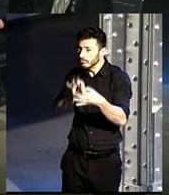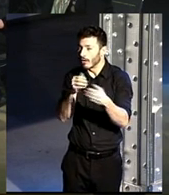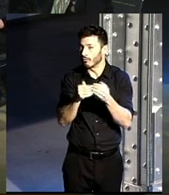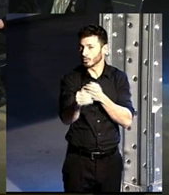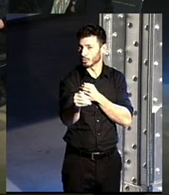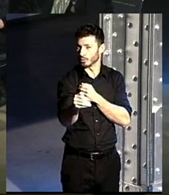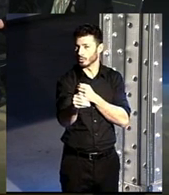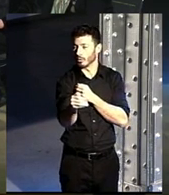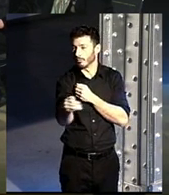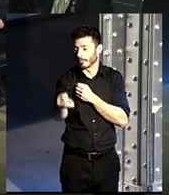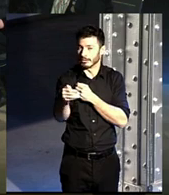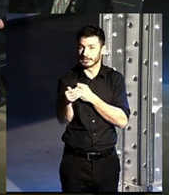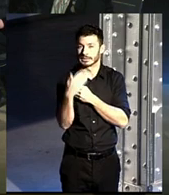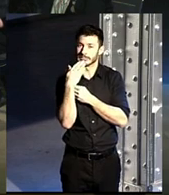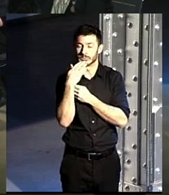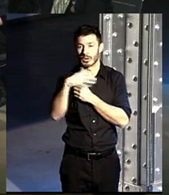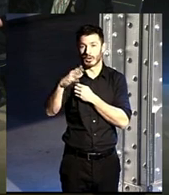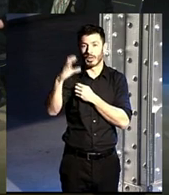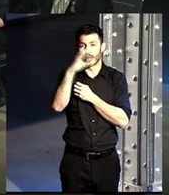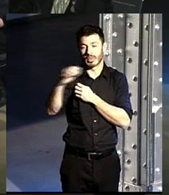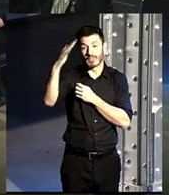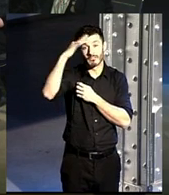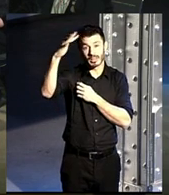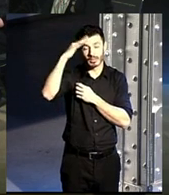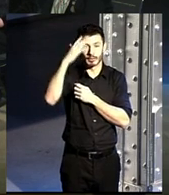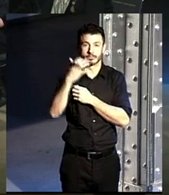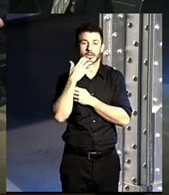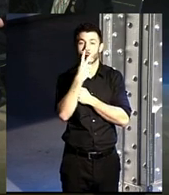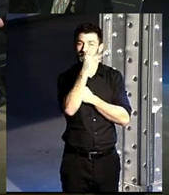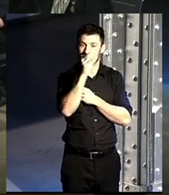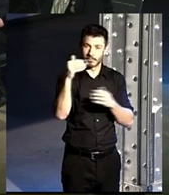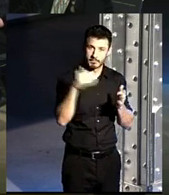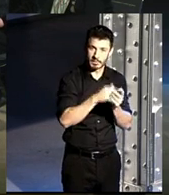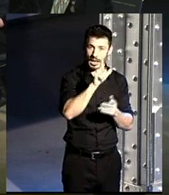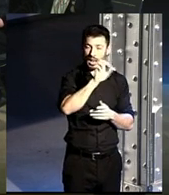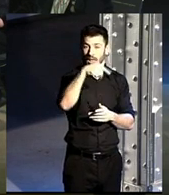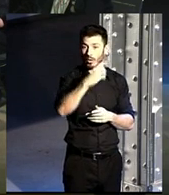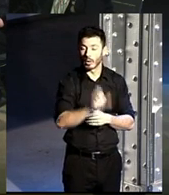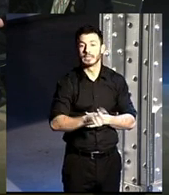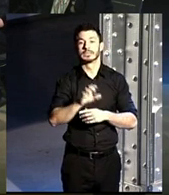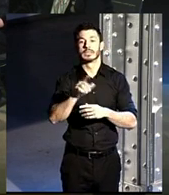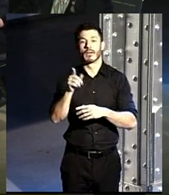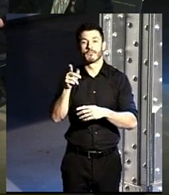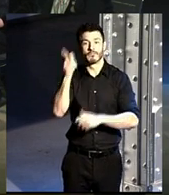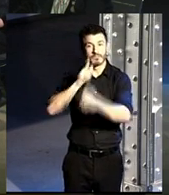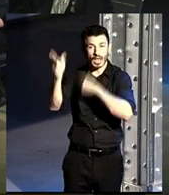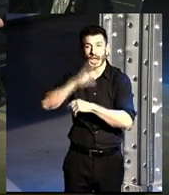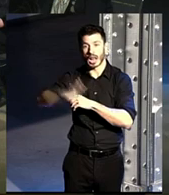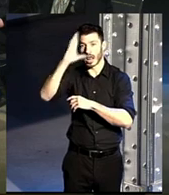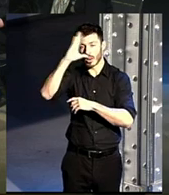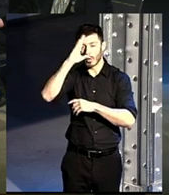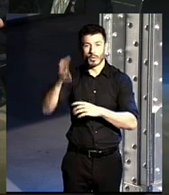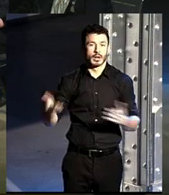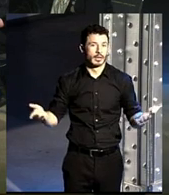la ciencia ficción, como Robur, como 20.000 leguas, como Viaje a la Luna, de la Tierra a la Luna, alrededor de la Luna.